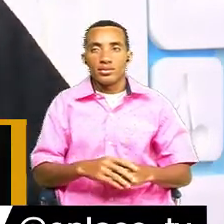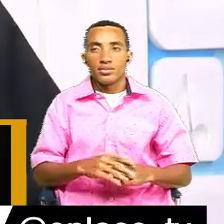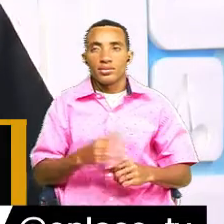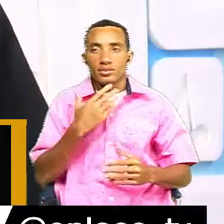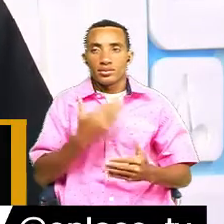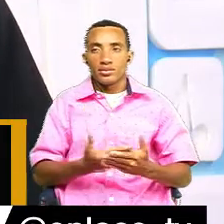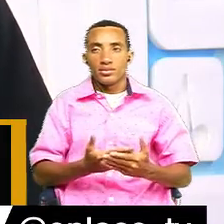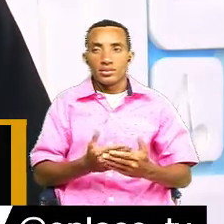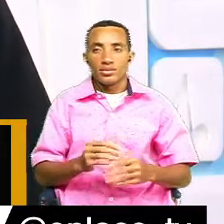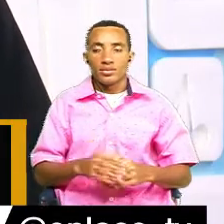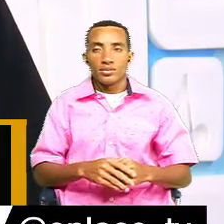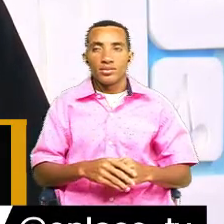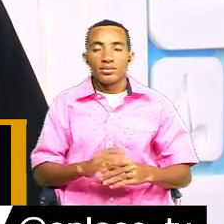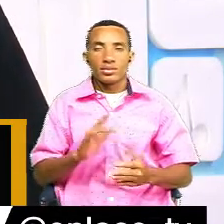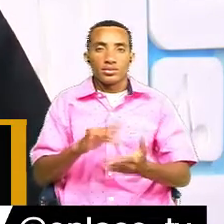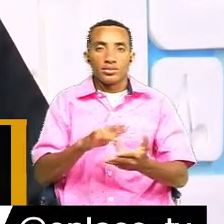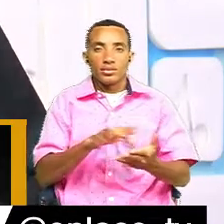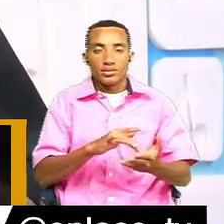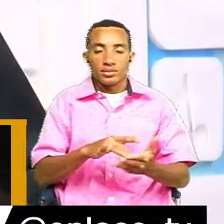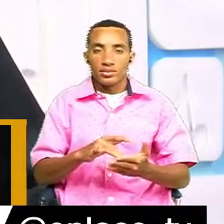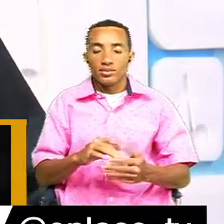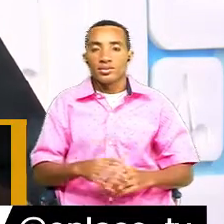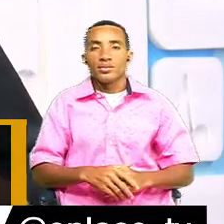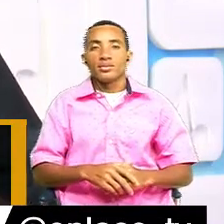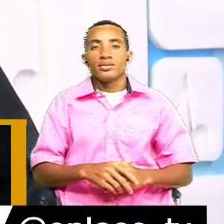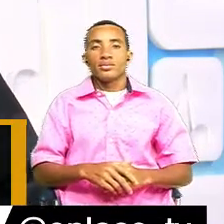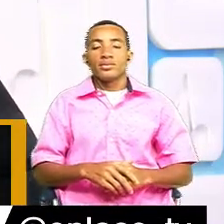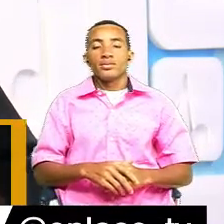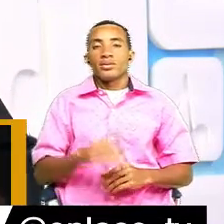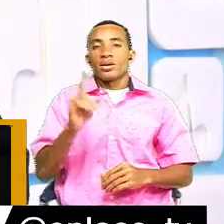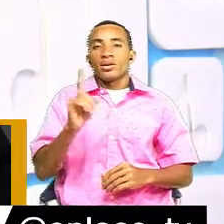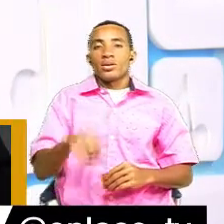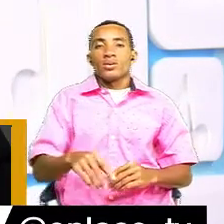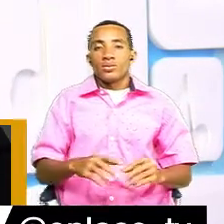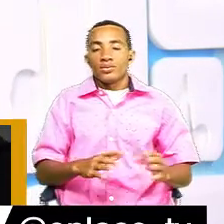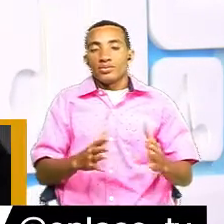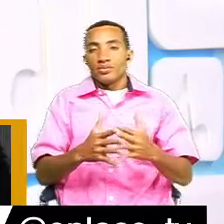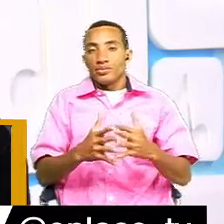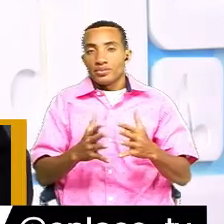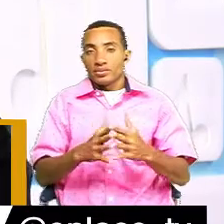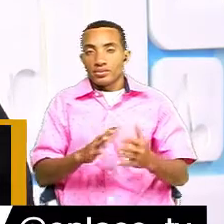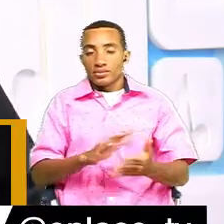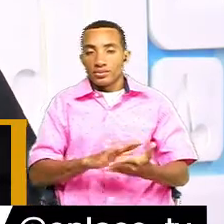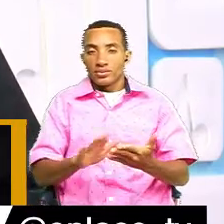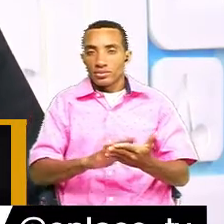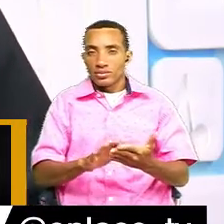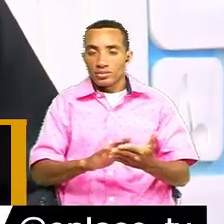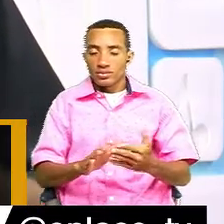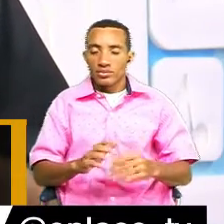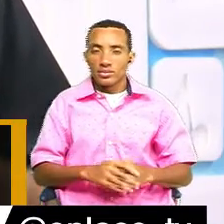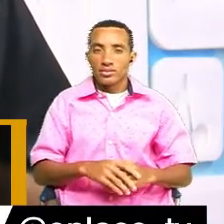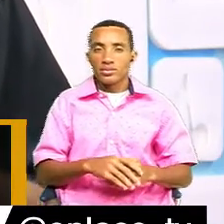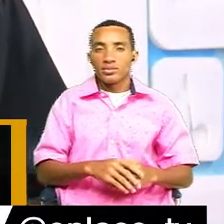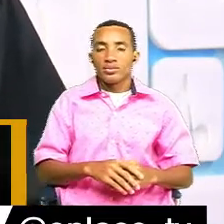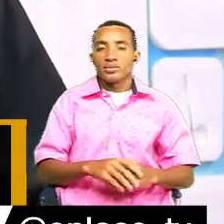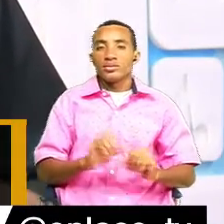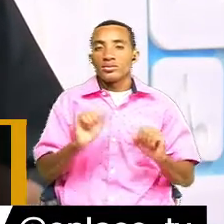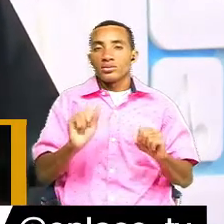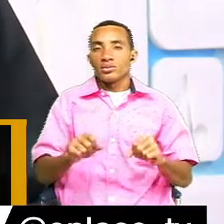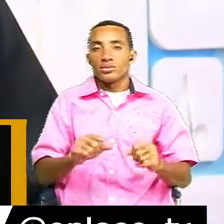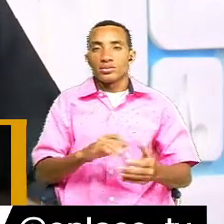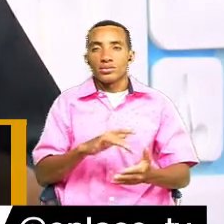agradezco la asistencia al Bingo Bazar, domingo 6 de noviembre a partir de las 9 de la mañana en la